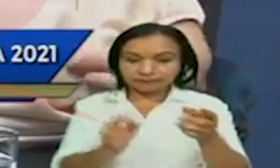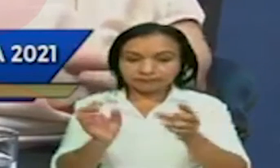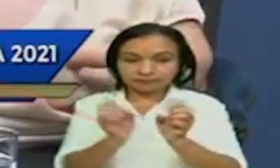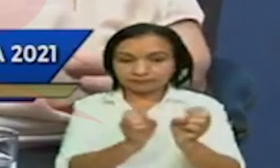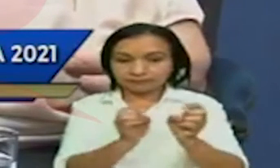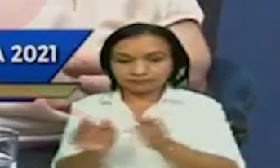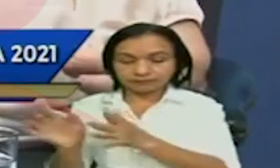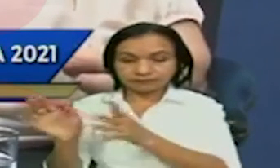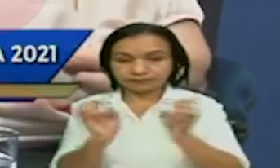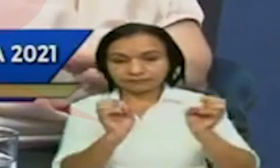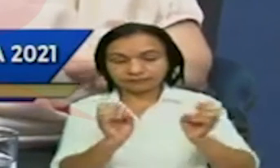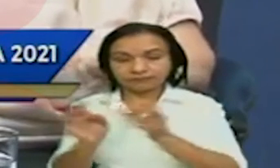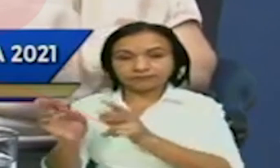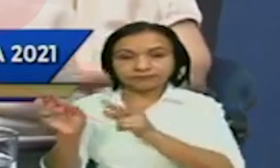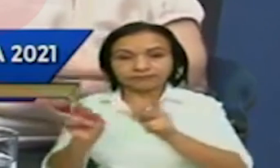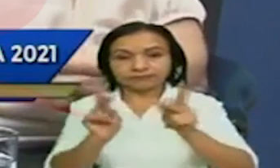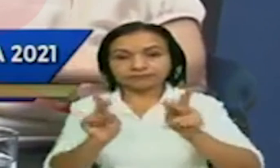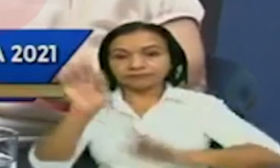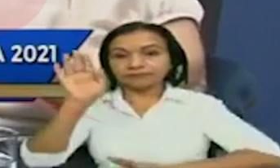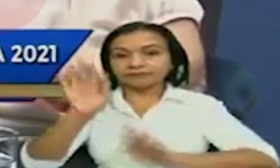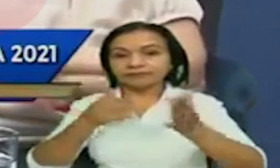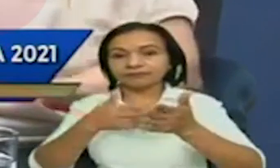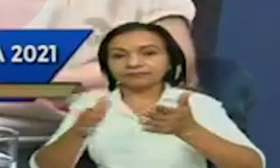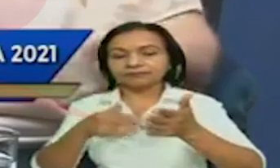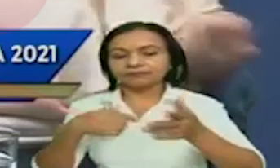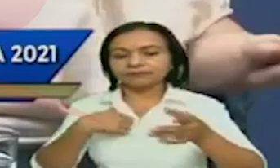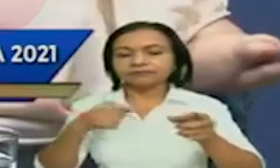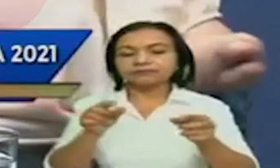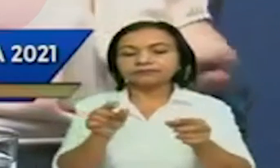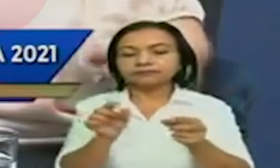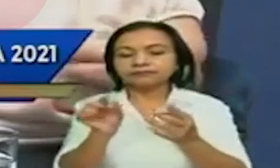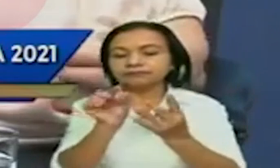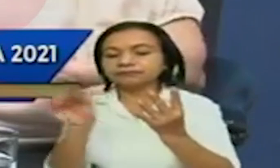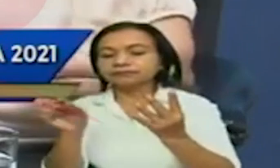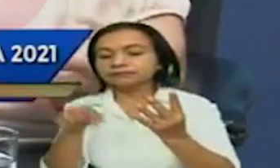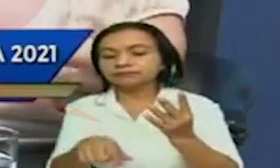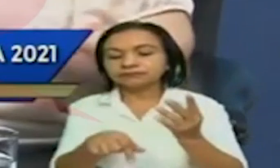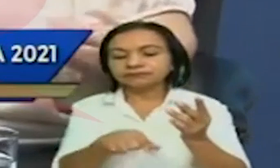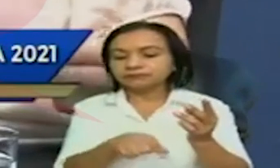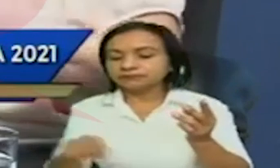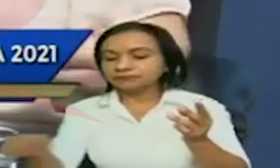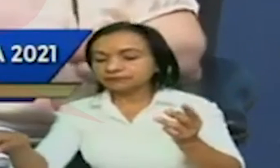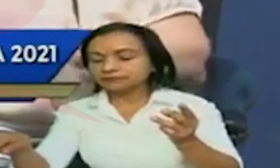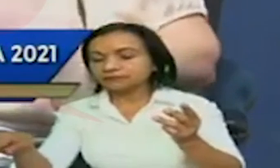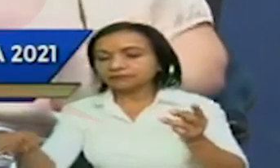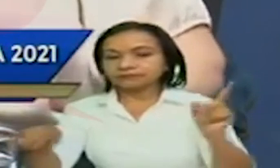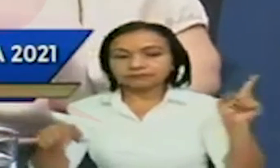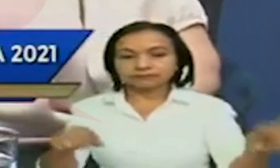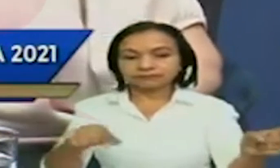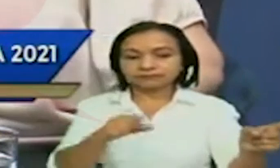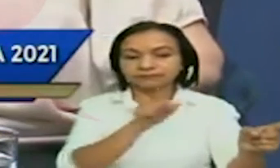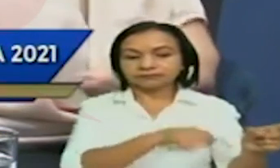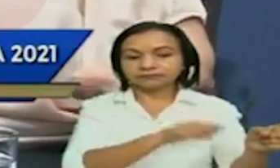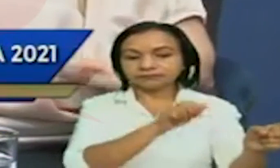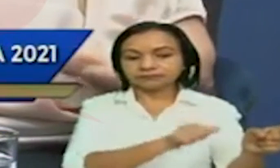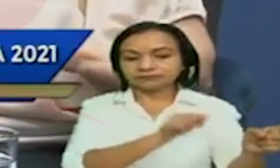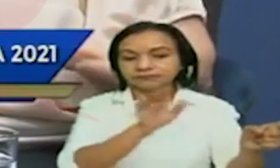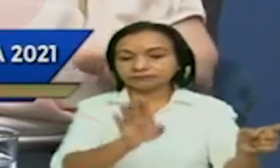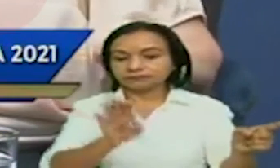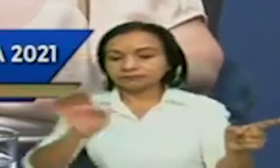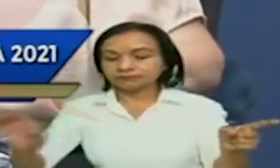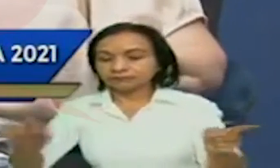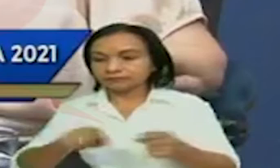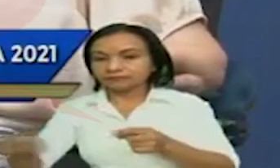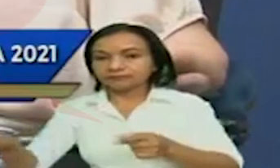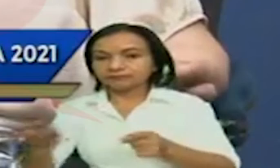pasara rápidamente sabiendo qué apellido tenía, ibas para tal mesa, ¿verdad? Te trasladaban a la mesa. Claro. Y que en